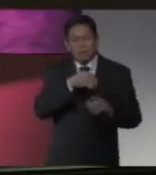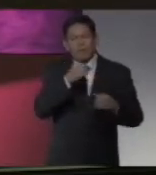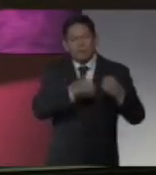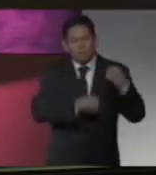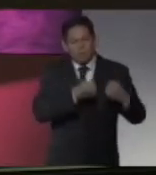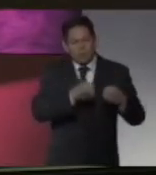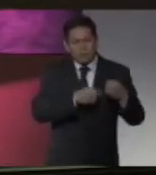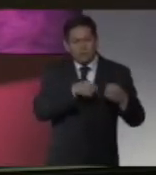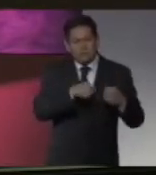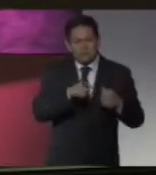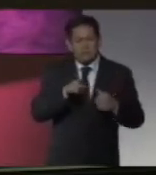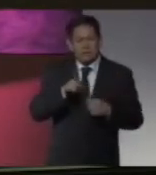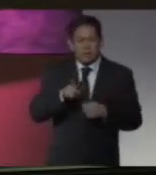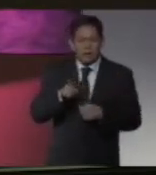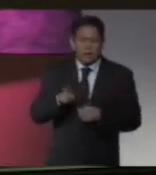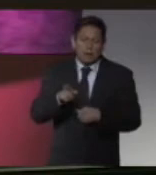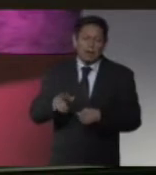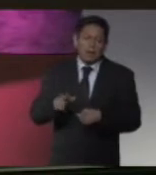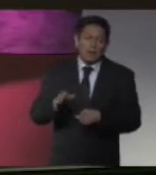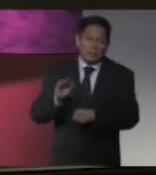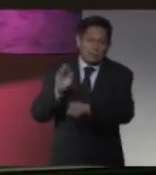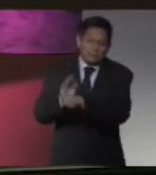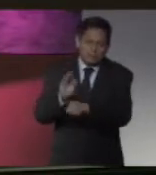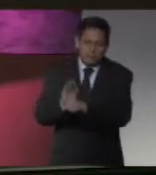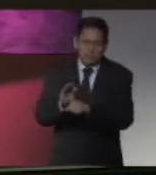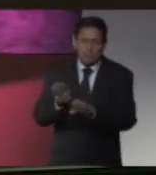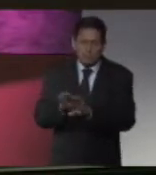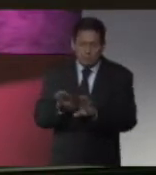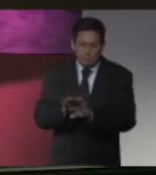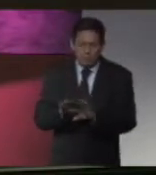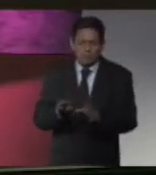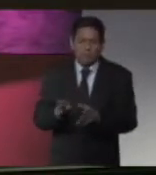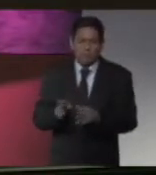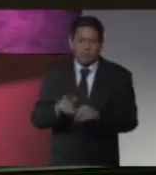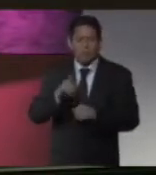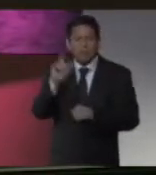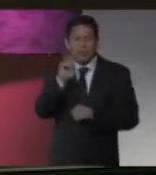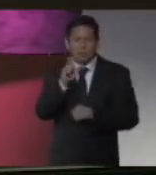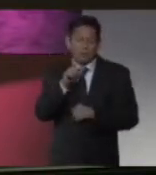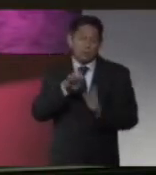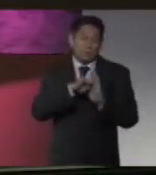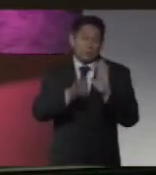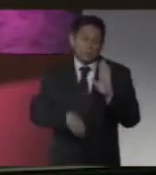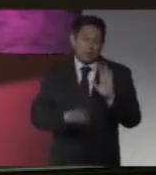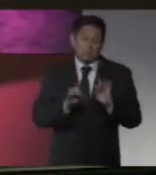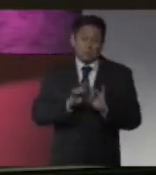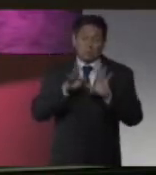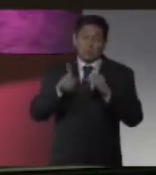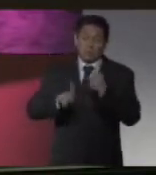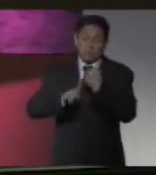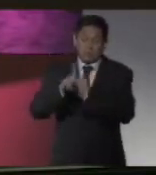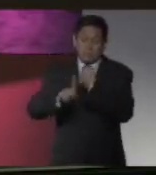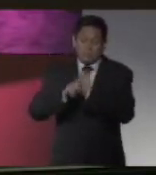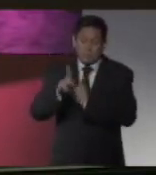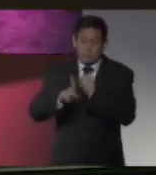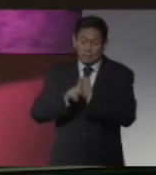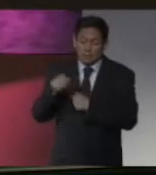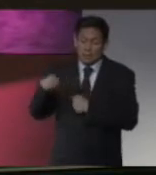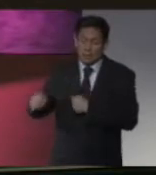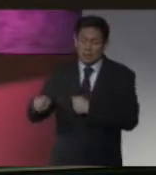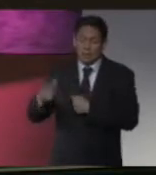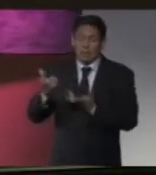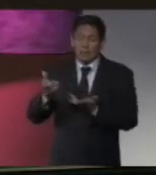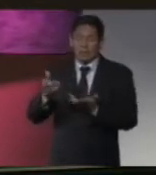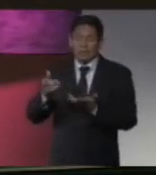deberían de imaginar los jueces sus intervenciones cuando lleguen a tribunales causas vinculadas a el